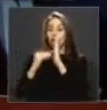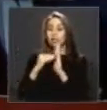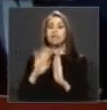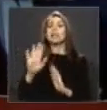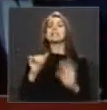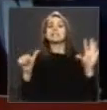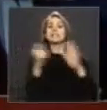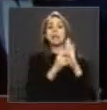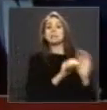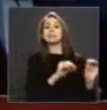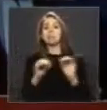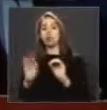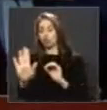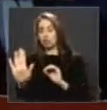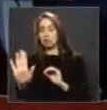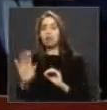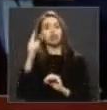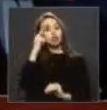no dieron ninguno.